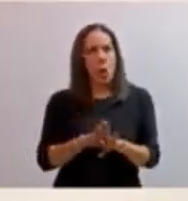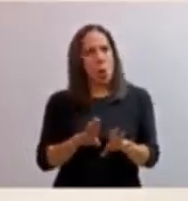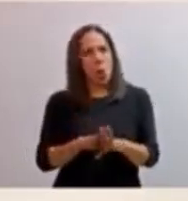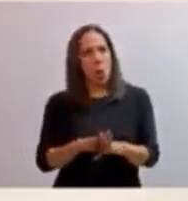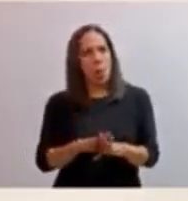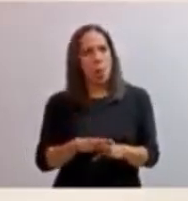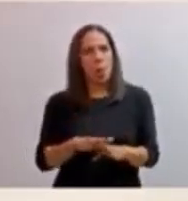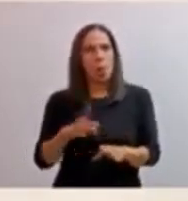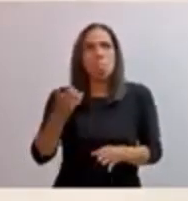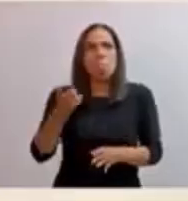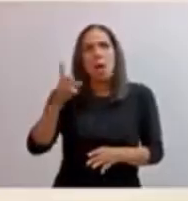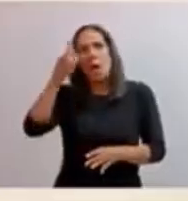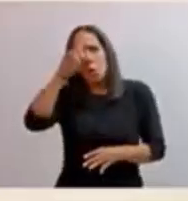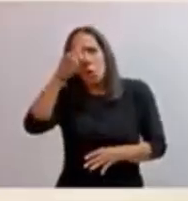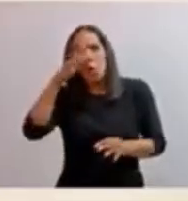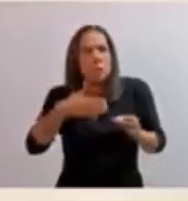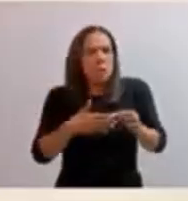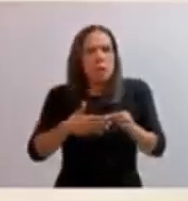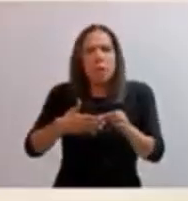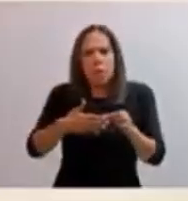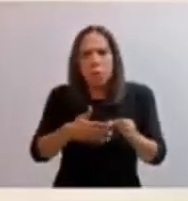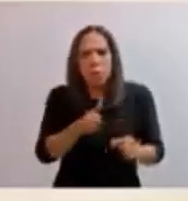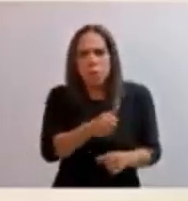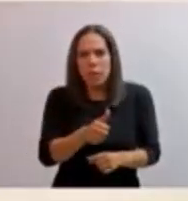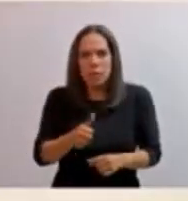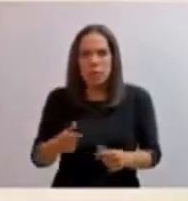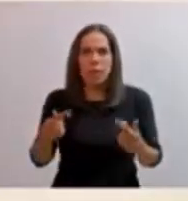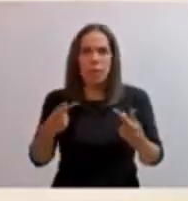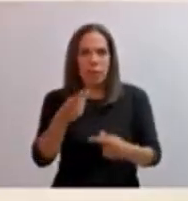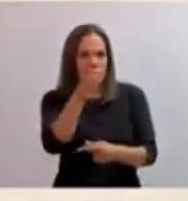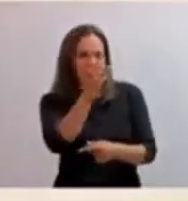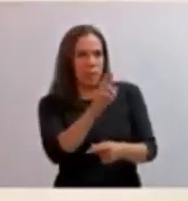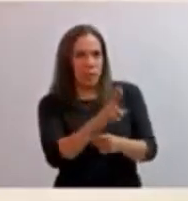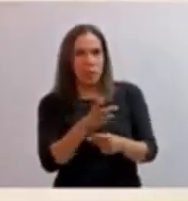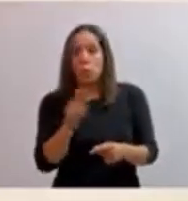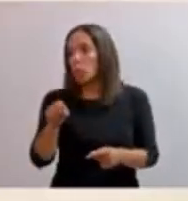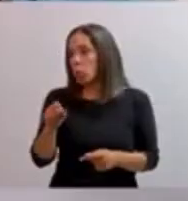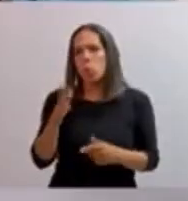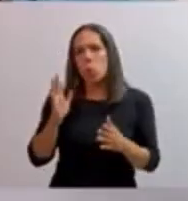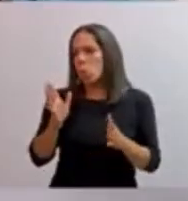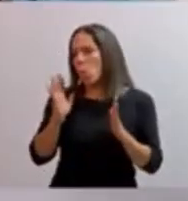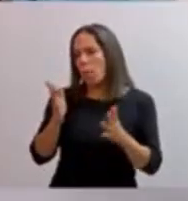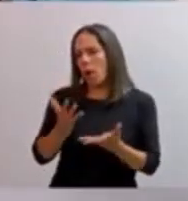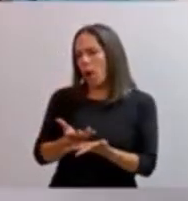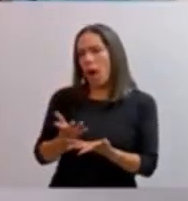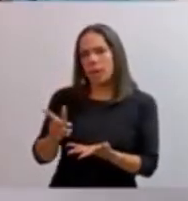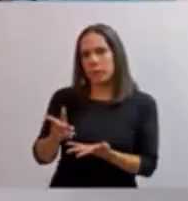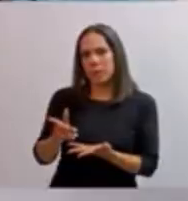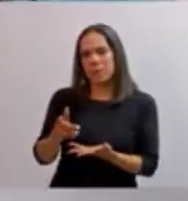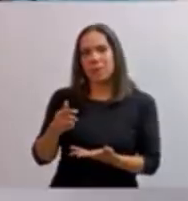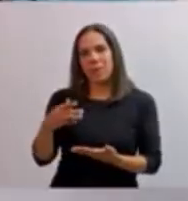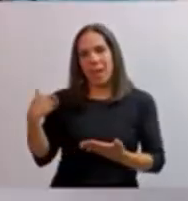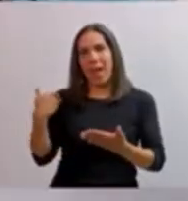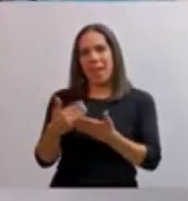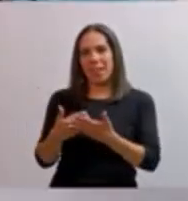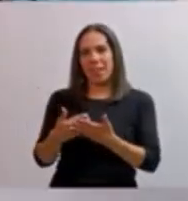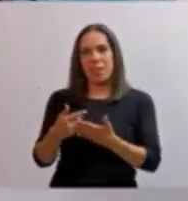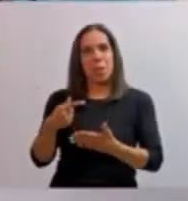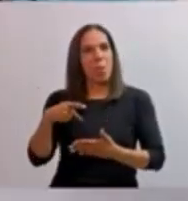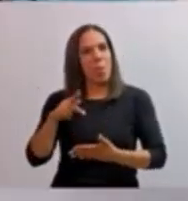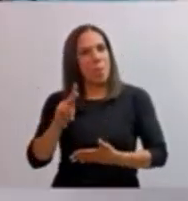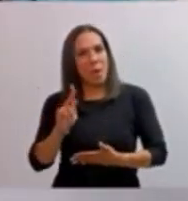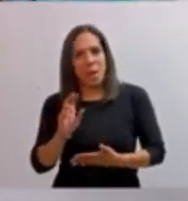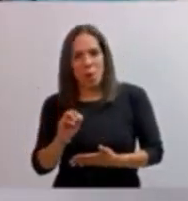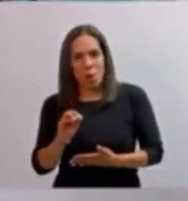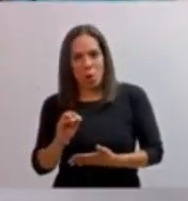las orientaciones para que los directores supieran qué hacer en su Consejo Técnico Escolar, se hacía previo, ahora se pasa a un